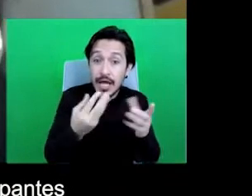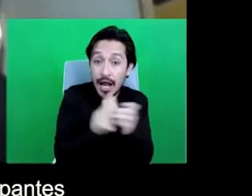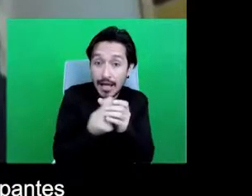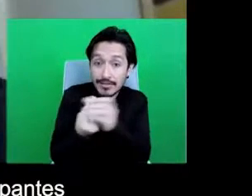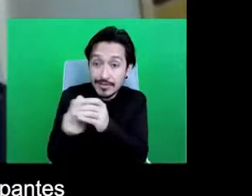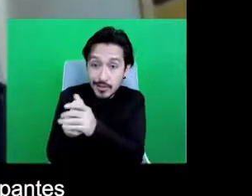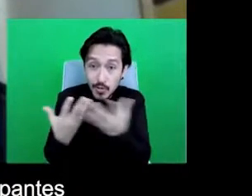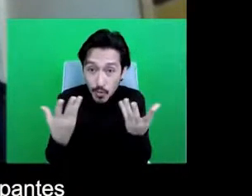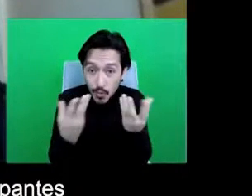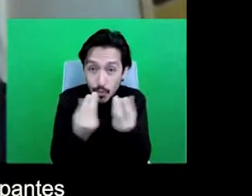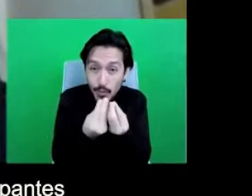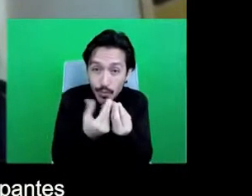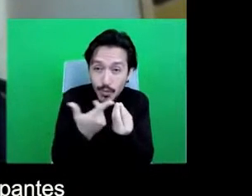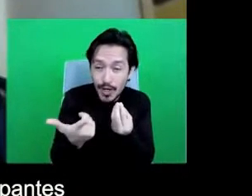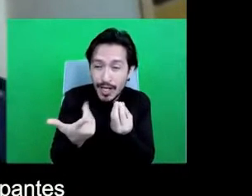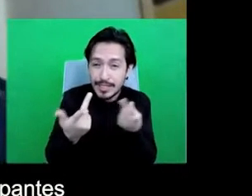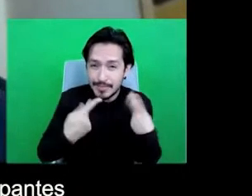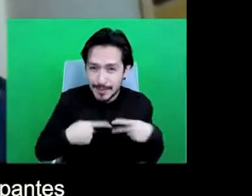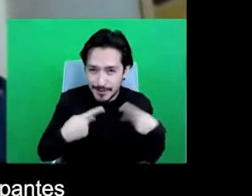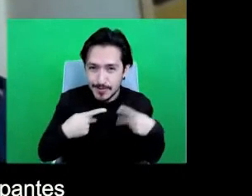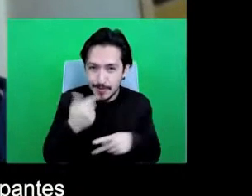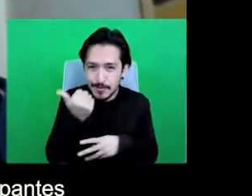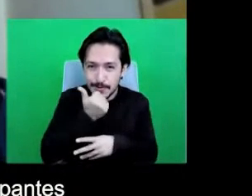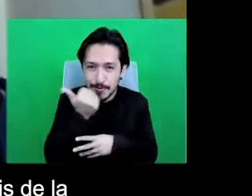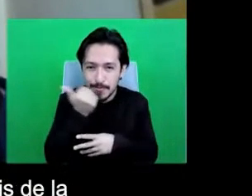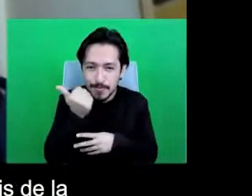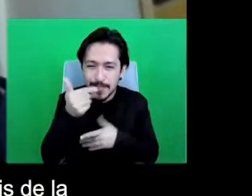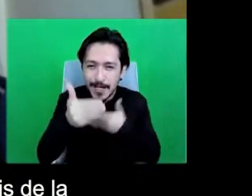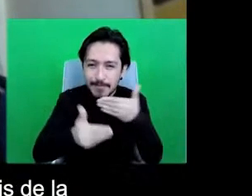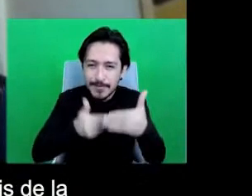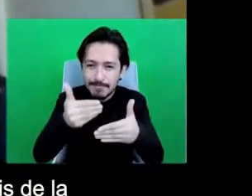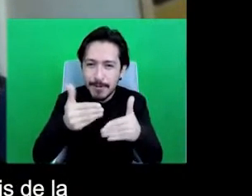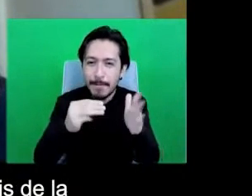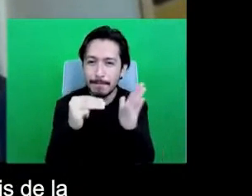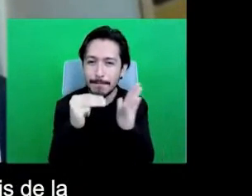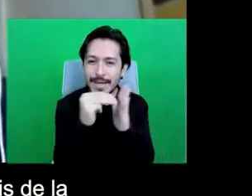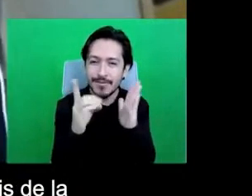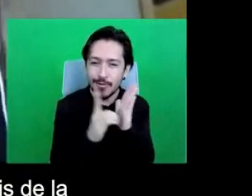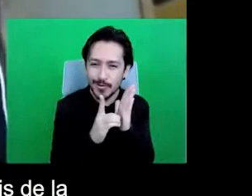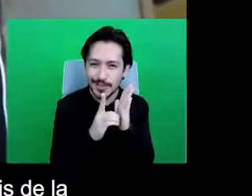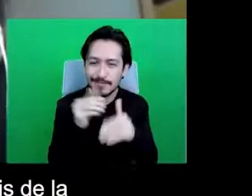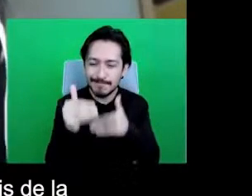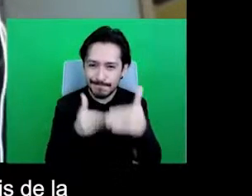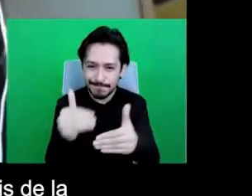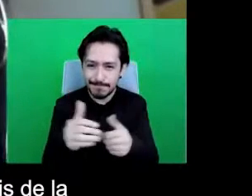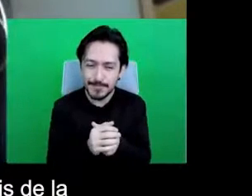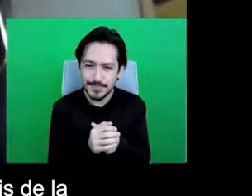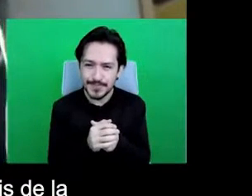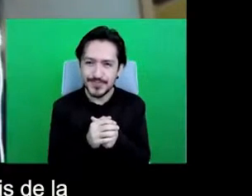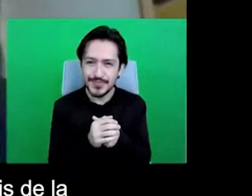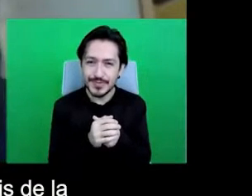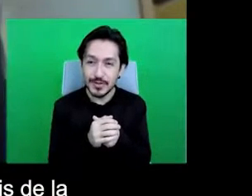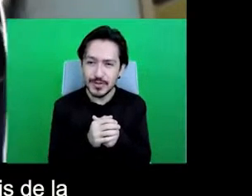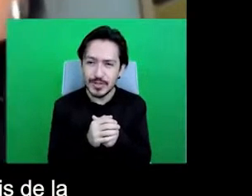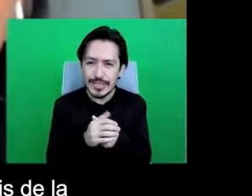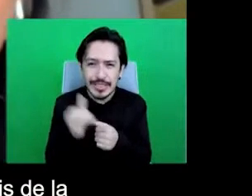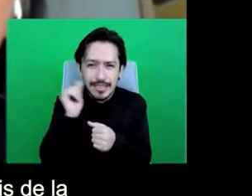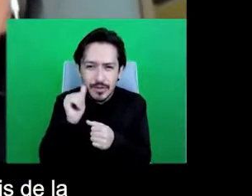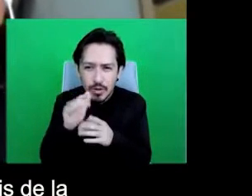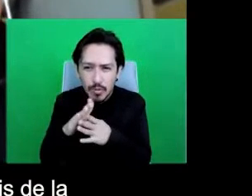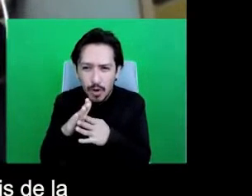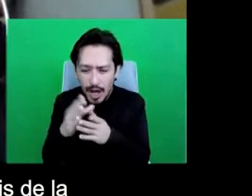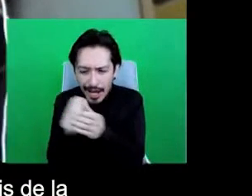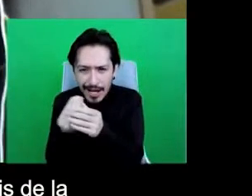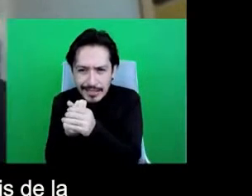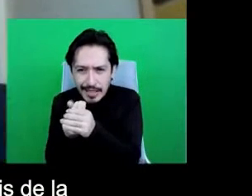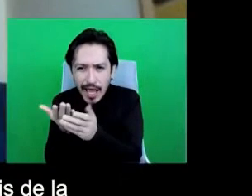los participantes que marcaron la pauta de la metodología. Cada una de las sesiones fue producto del análisis de la sesión previa